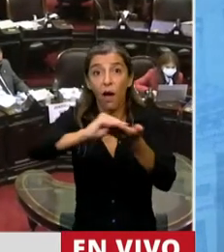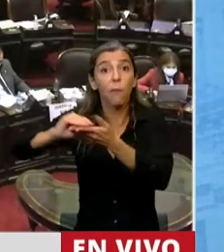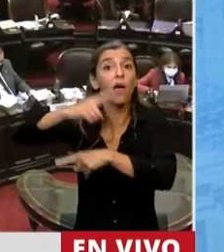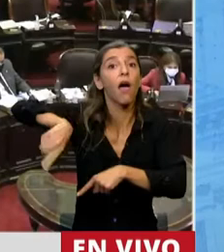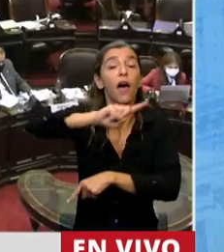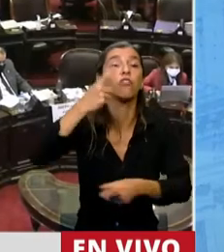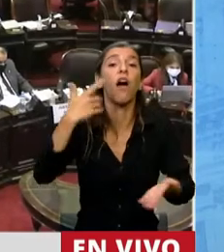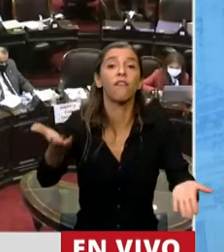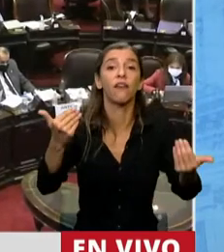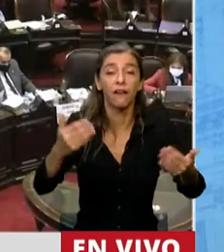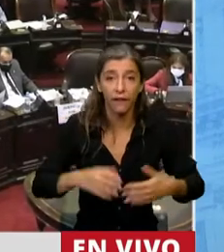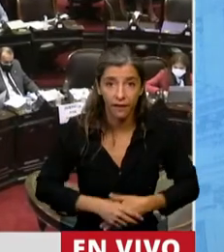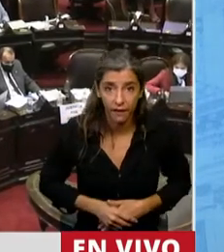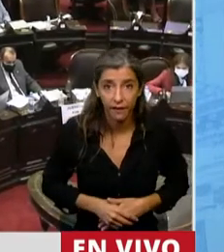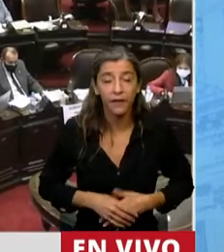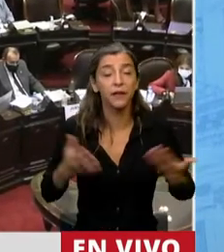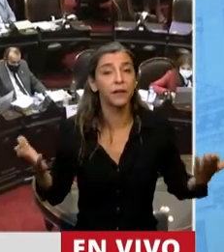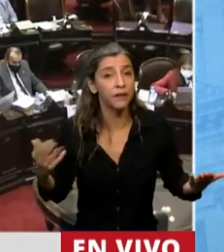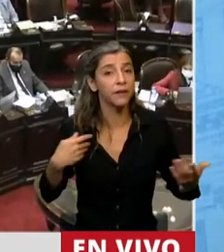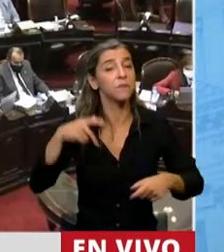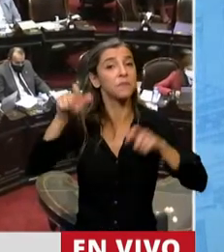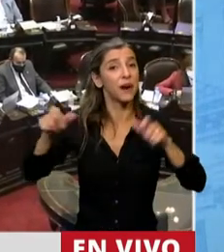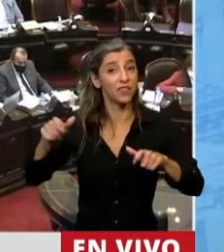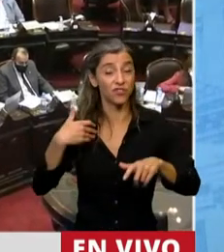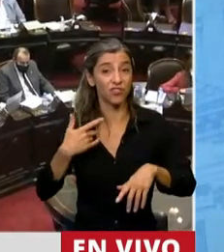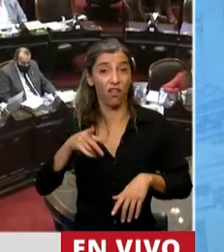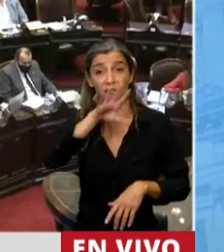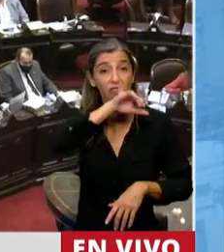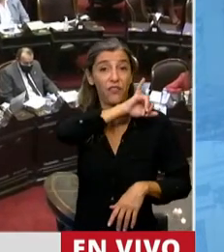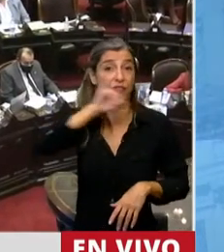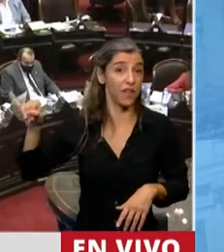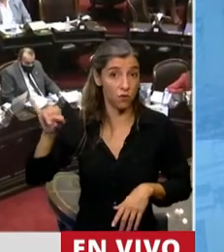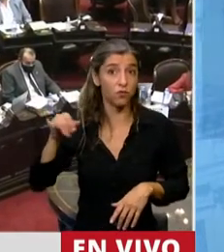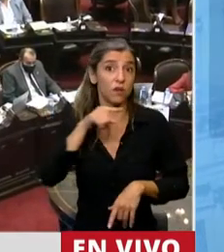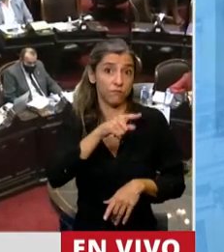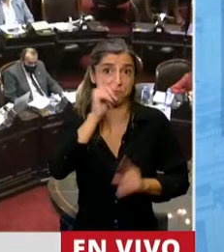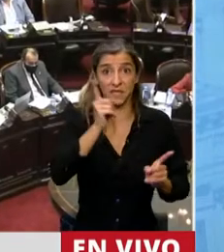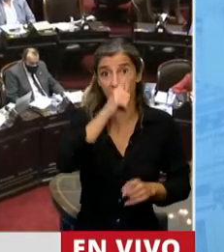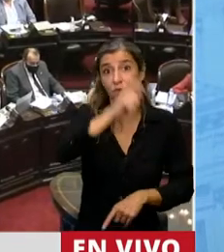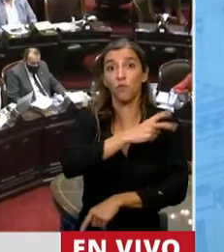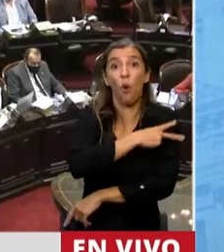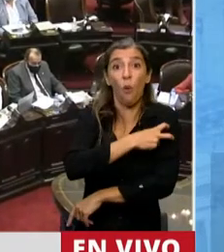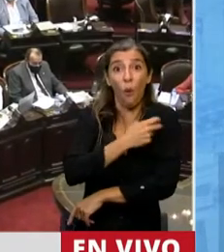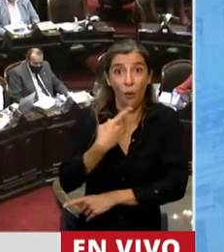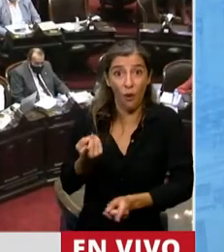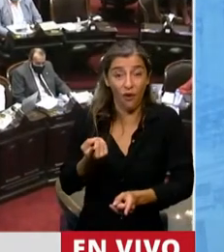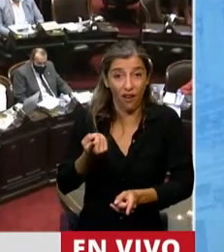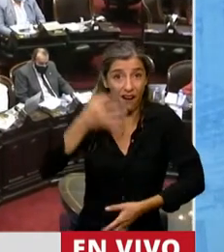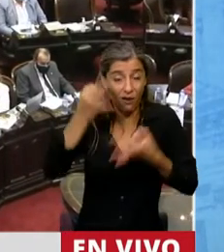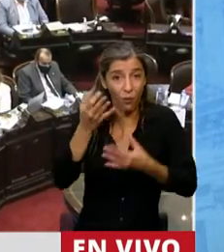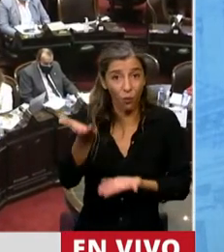Es decir, quien lo denuncia, este vocal de la Corte, que se caracteriza por apretar a jueces y fiscales porque